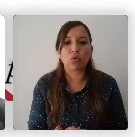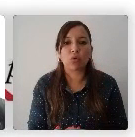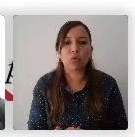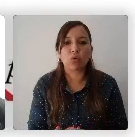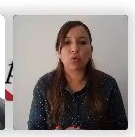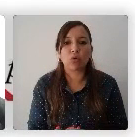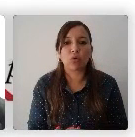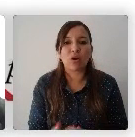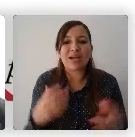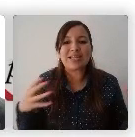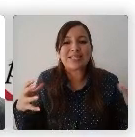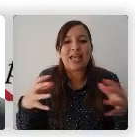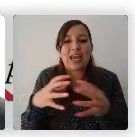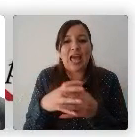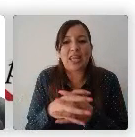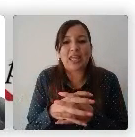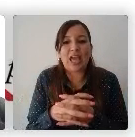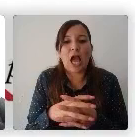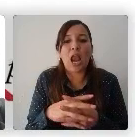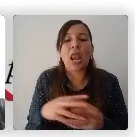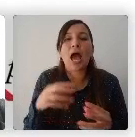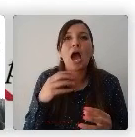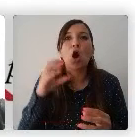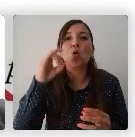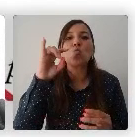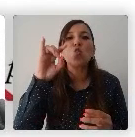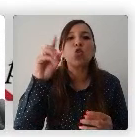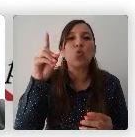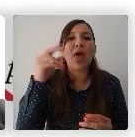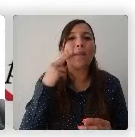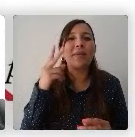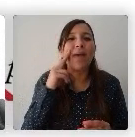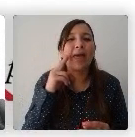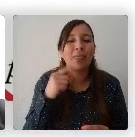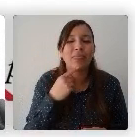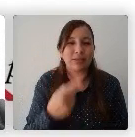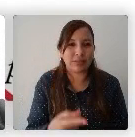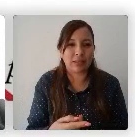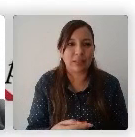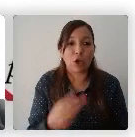de cercanía en cuanto a lo que es la cultura viva, ¿no? Como podemos ver ahí en el mapa,